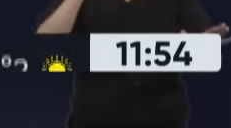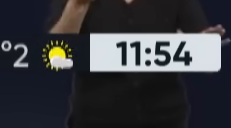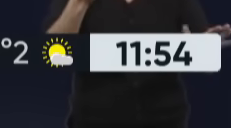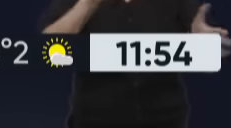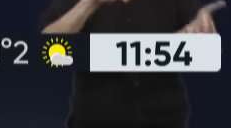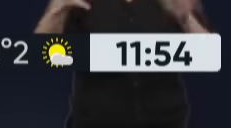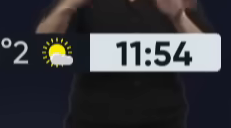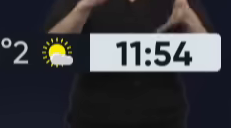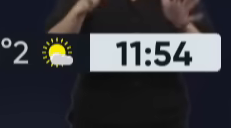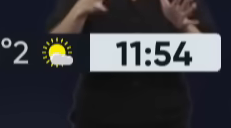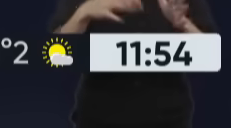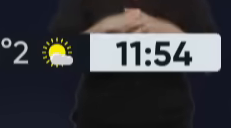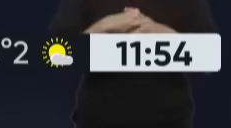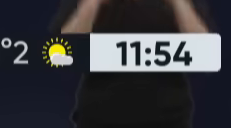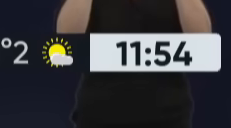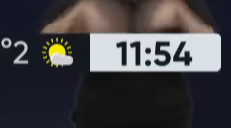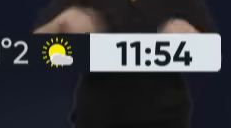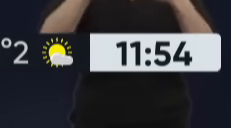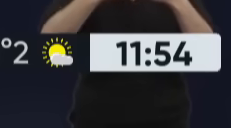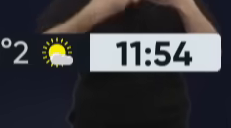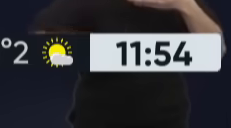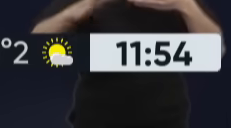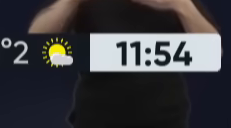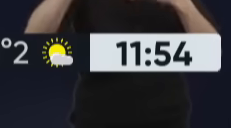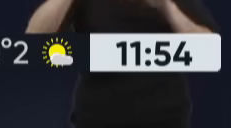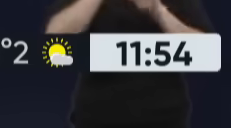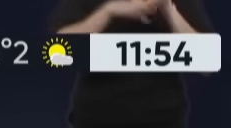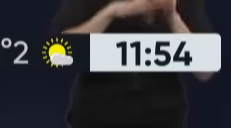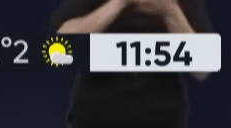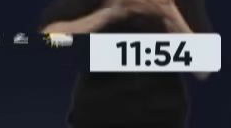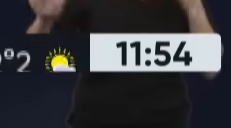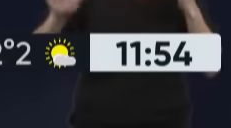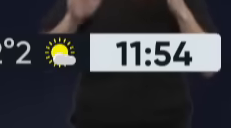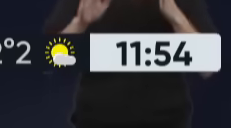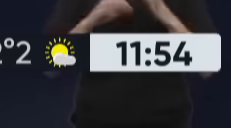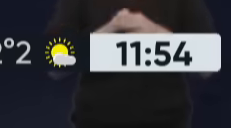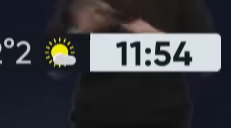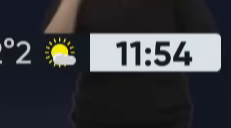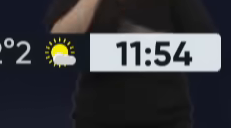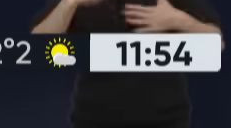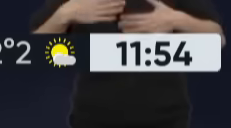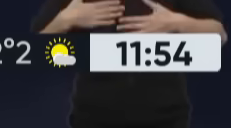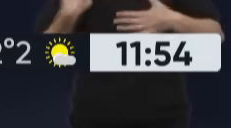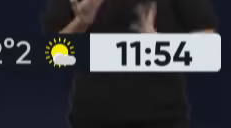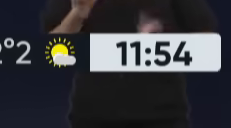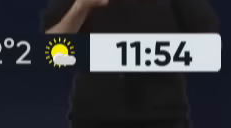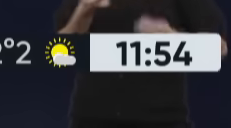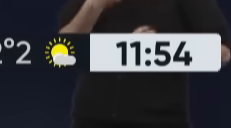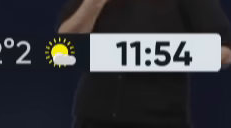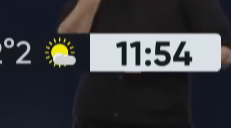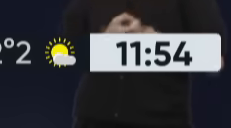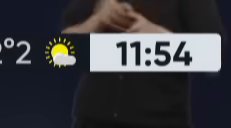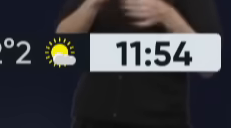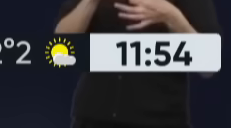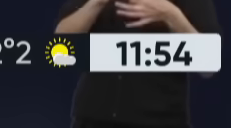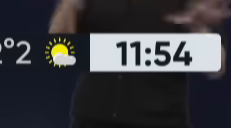más de 48 horas de que esto se empiece a implementar o que uno pueda empezar a utilizar sus ahorros en